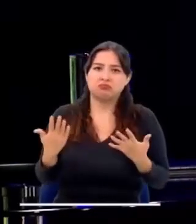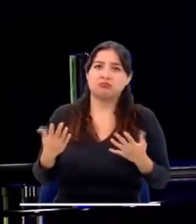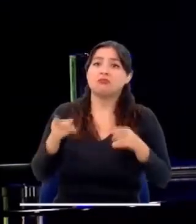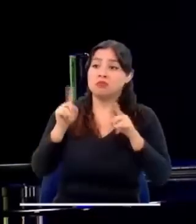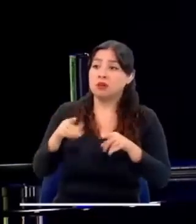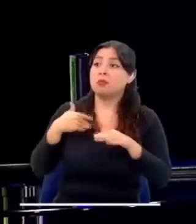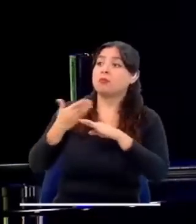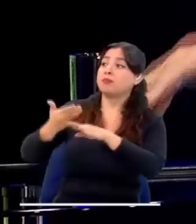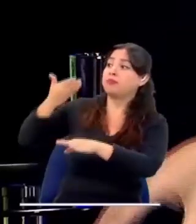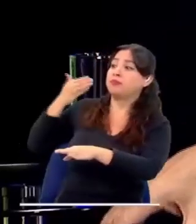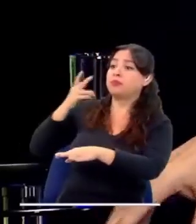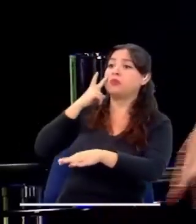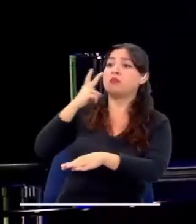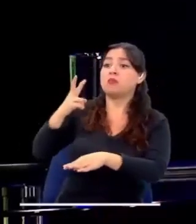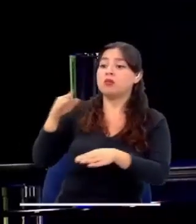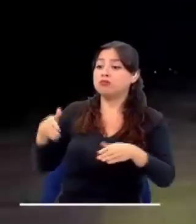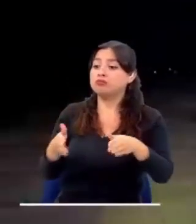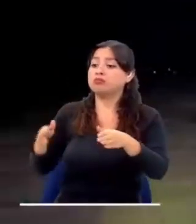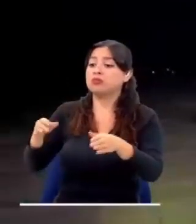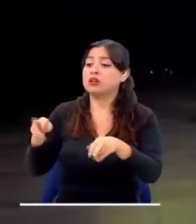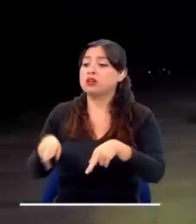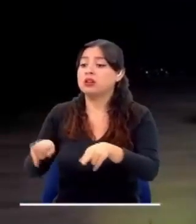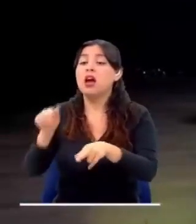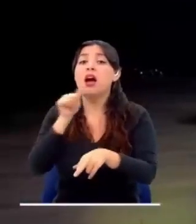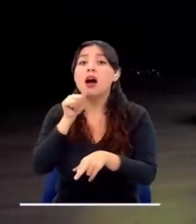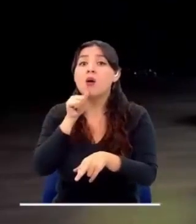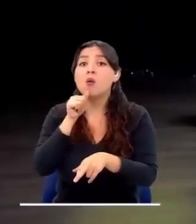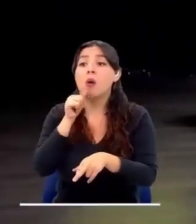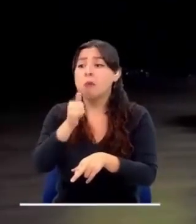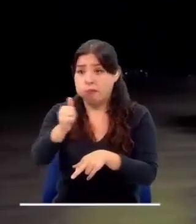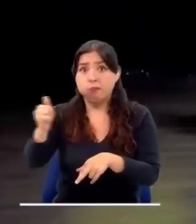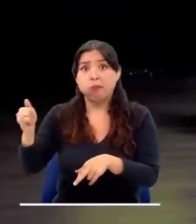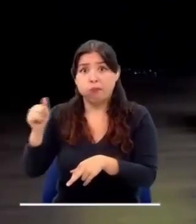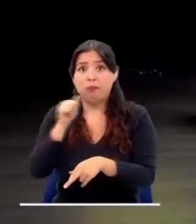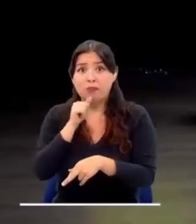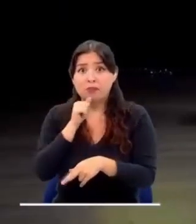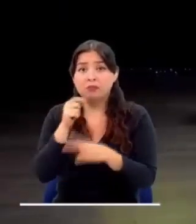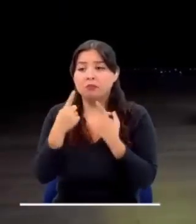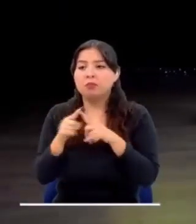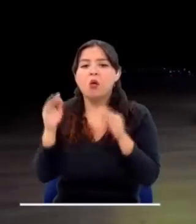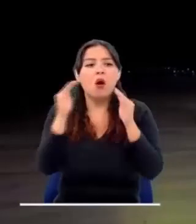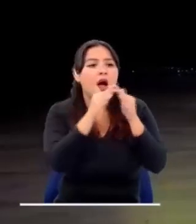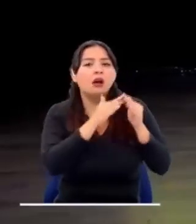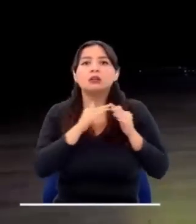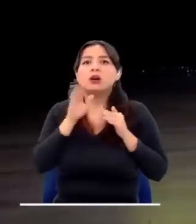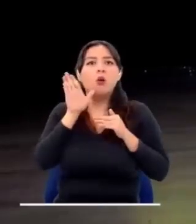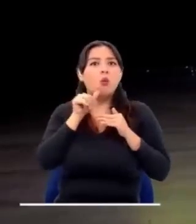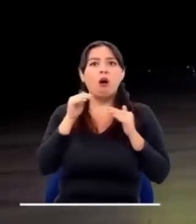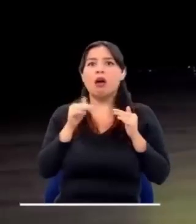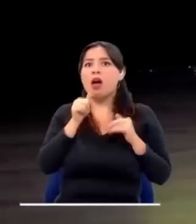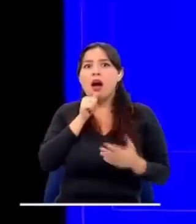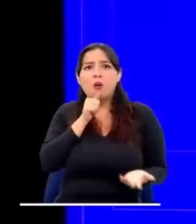los corregimientos, el agua está ahí, pero no tenemos agua en los corregimientos. Eso es una paradoja increíble, pero estamos